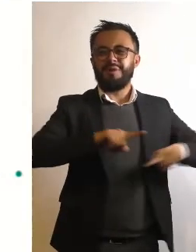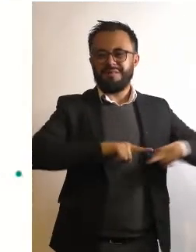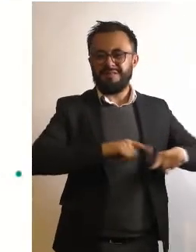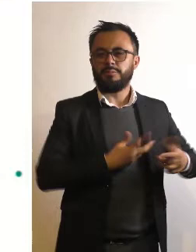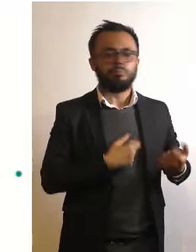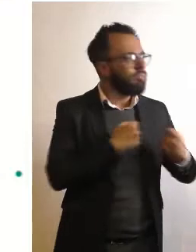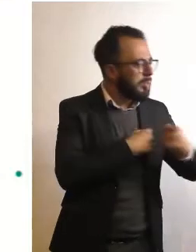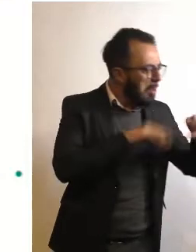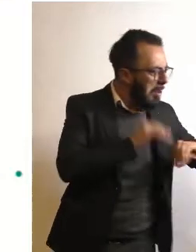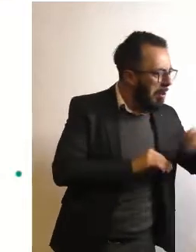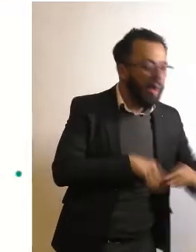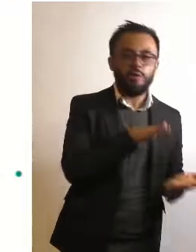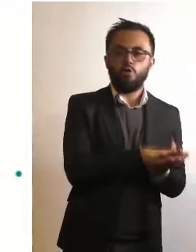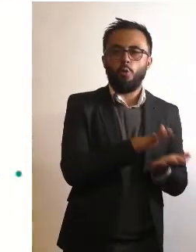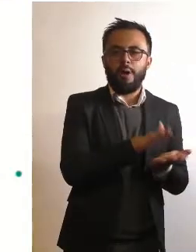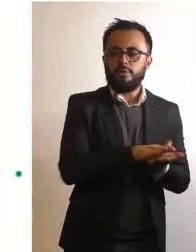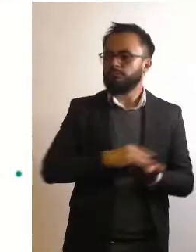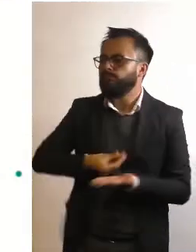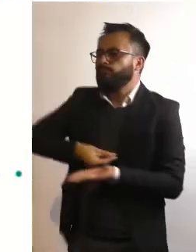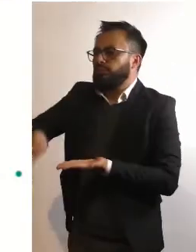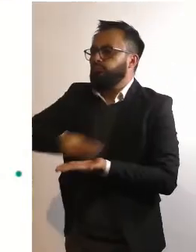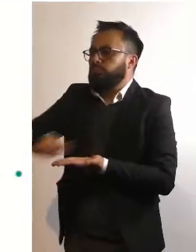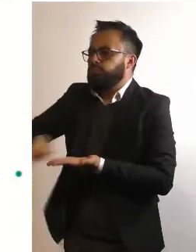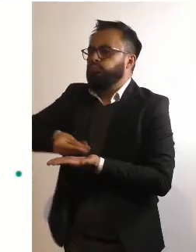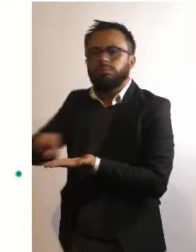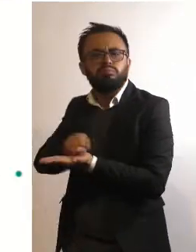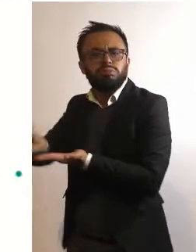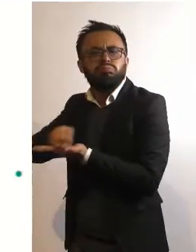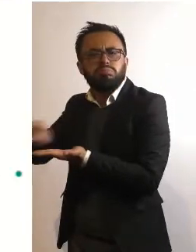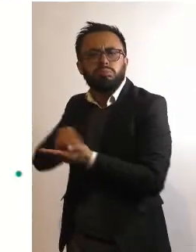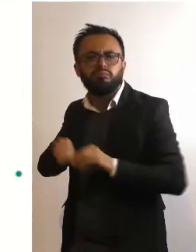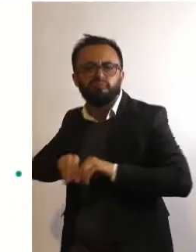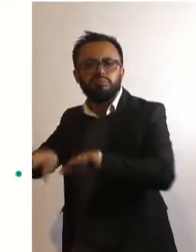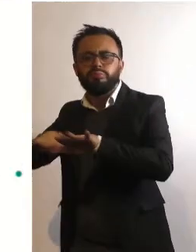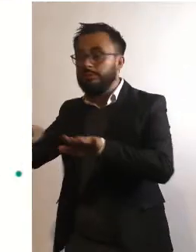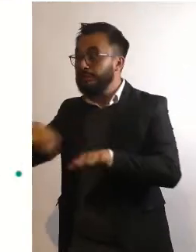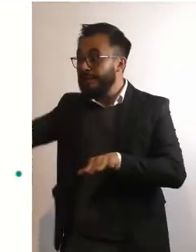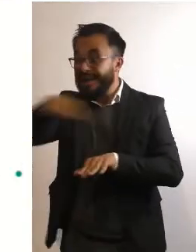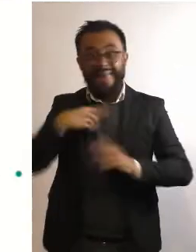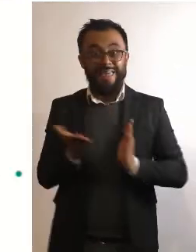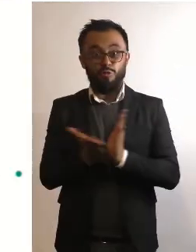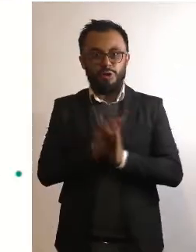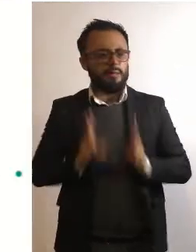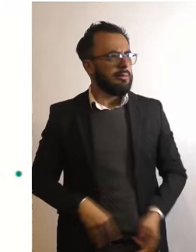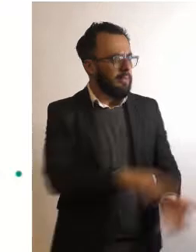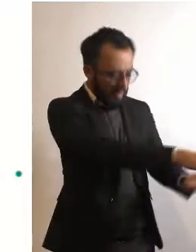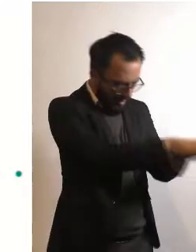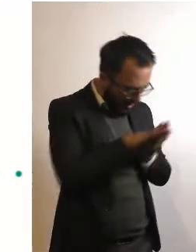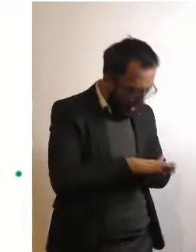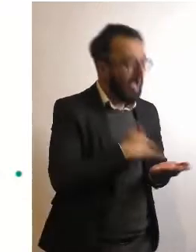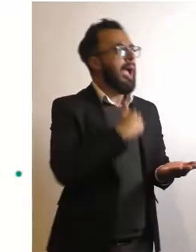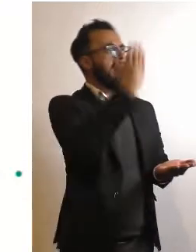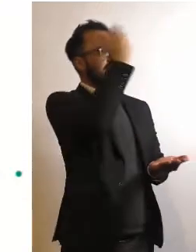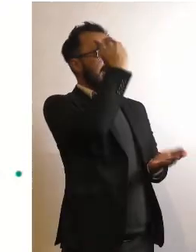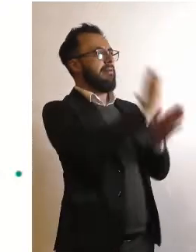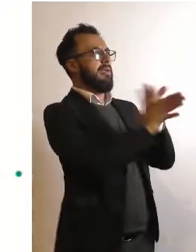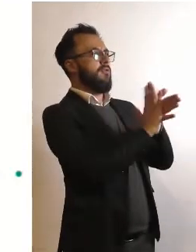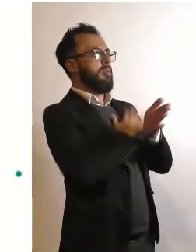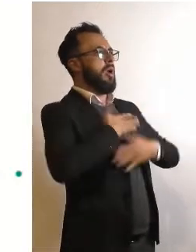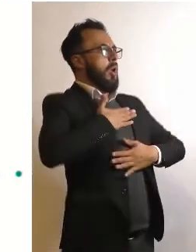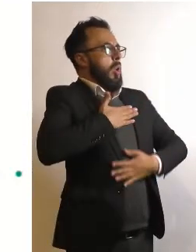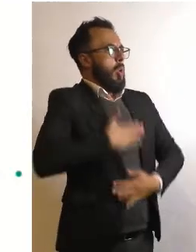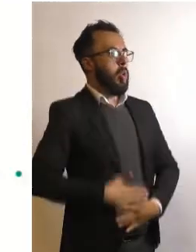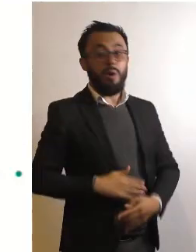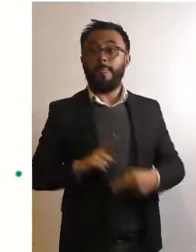insumo para que ellos estuviesen informados, pero también para poderlos suministrar a las diferentes